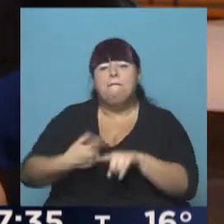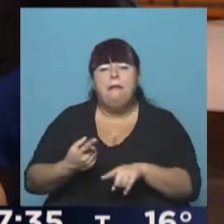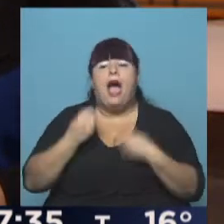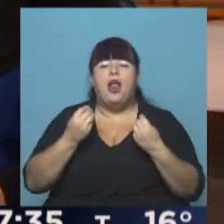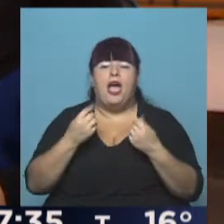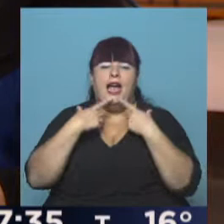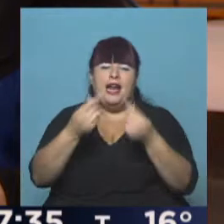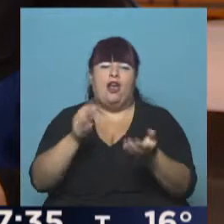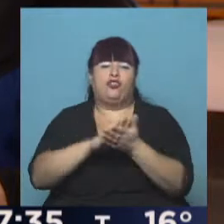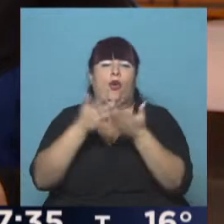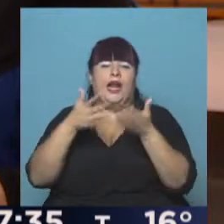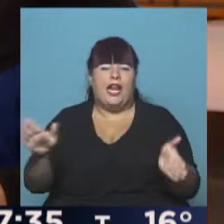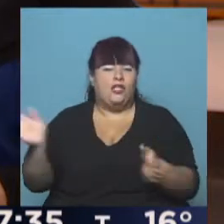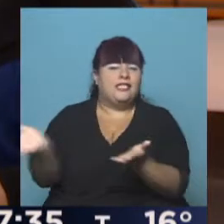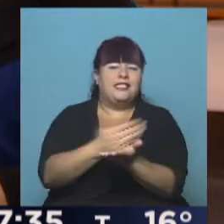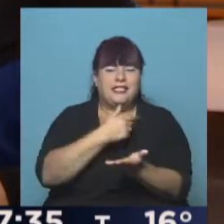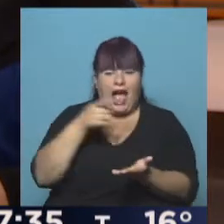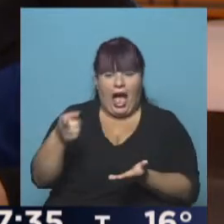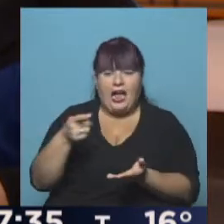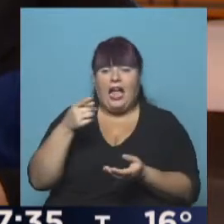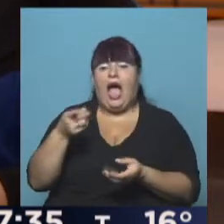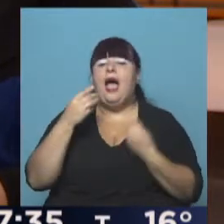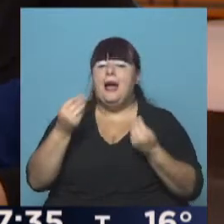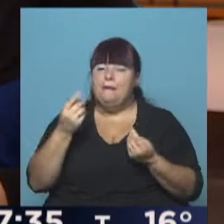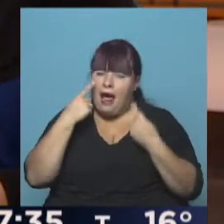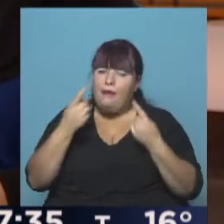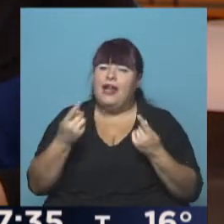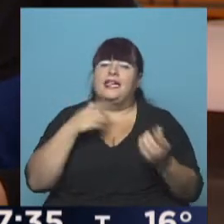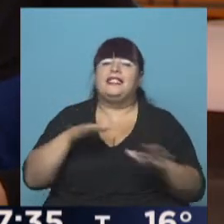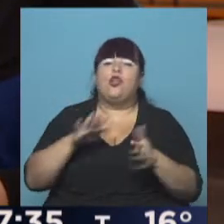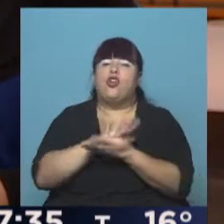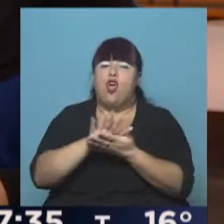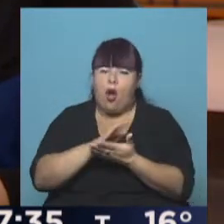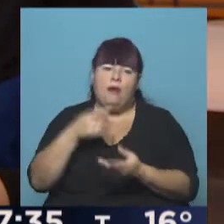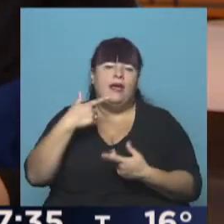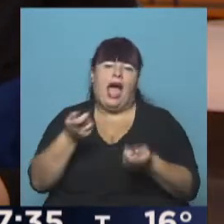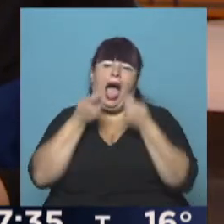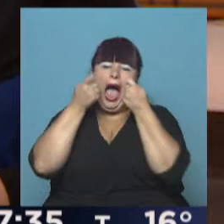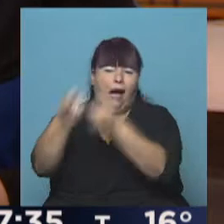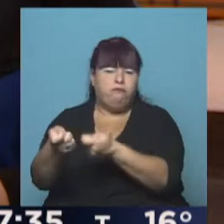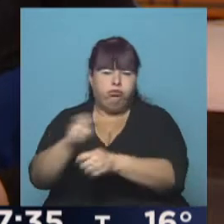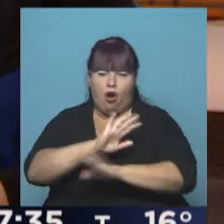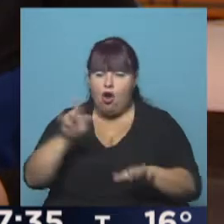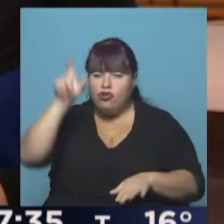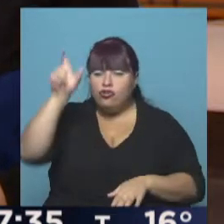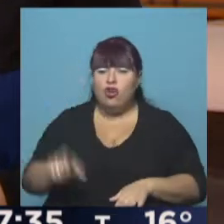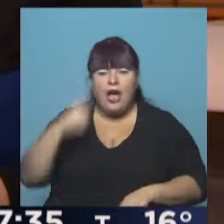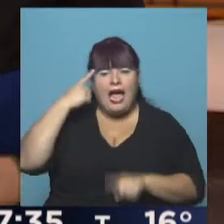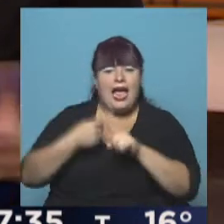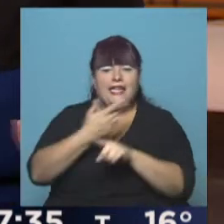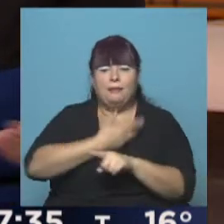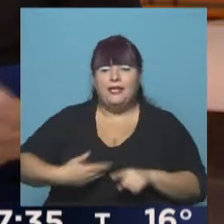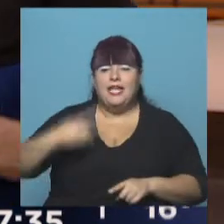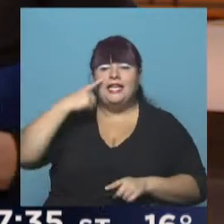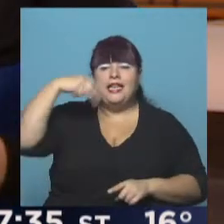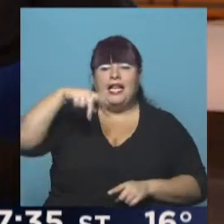por esa renuncia, por el alejamiento, para que se revea esta situación y salir a respaldarlo totalmente al ex titular del